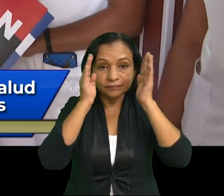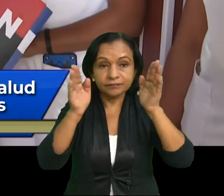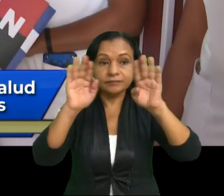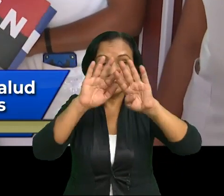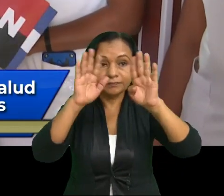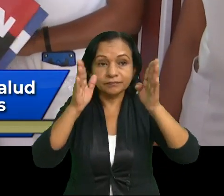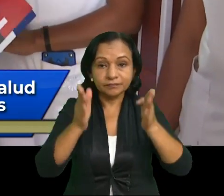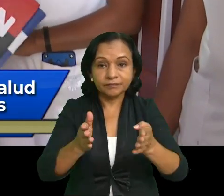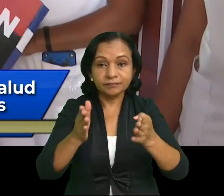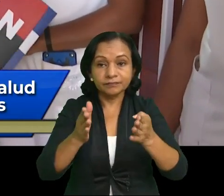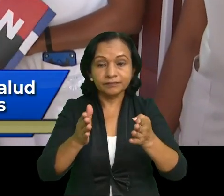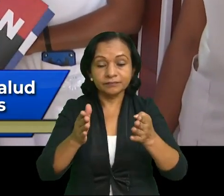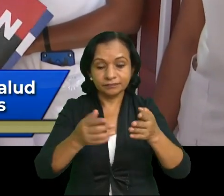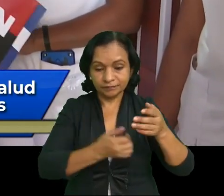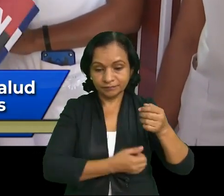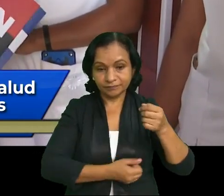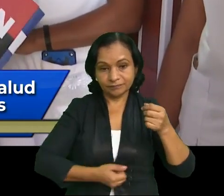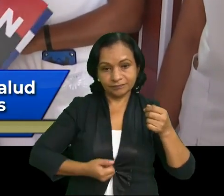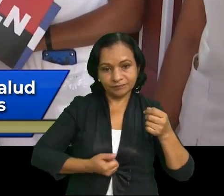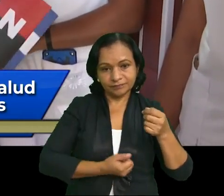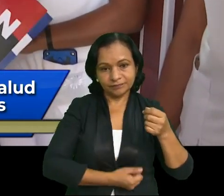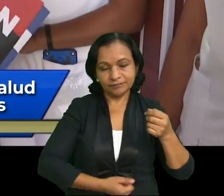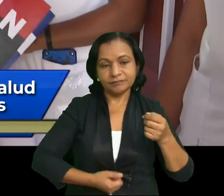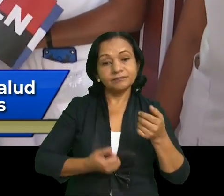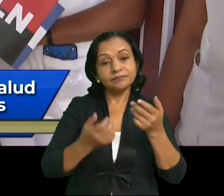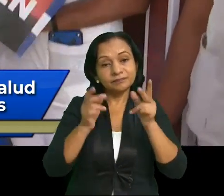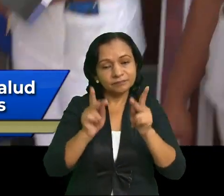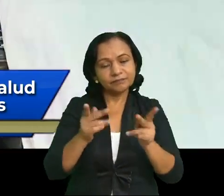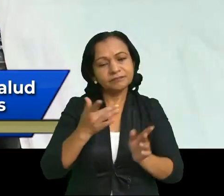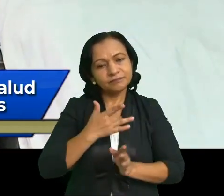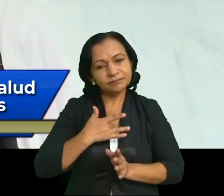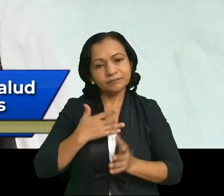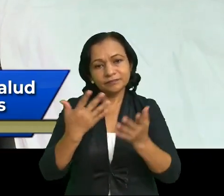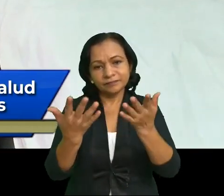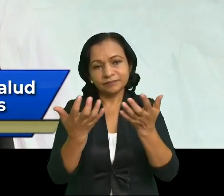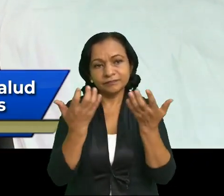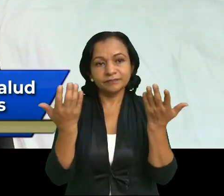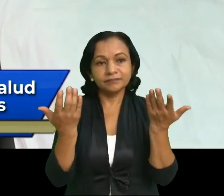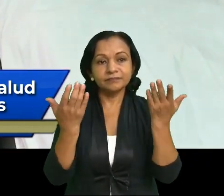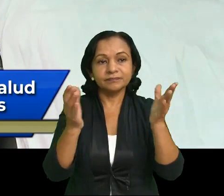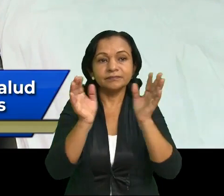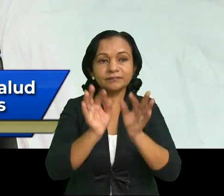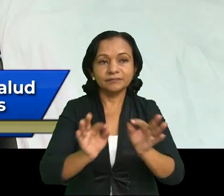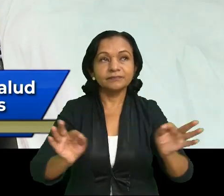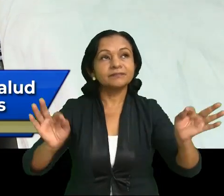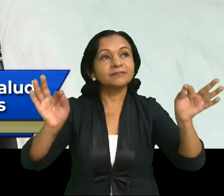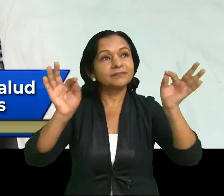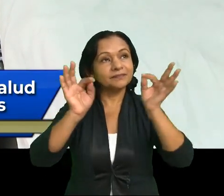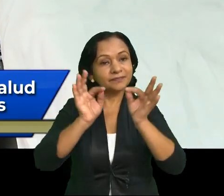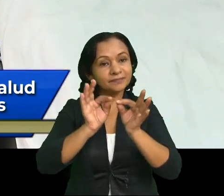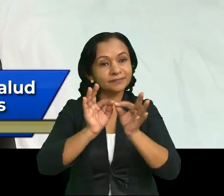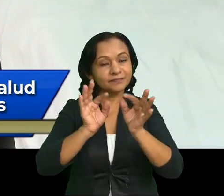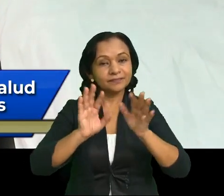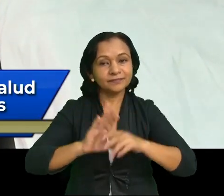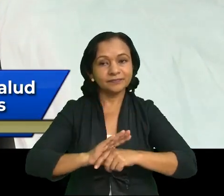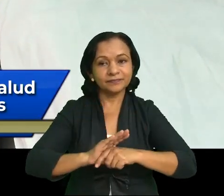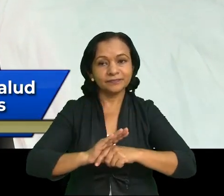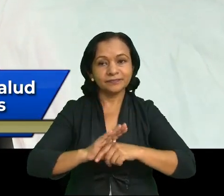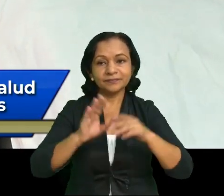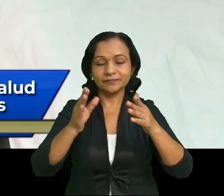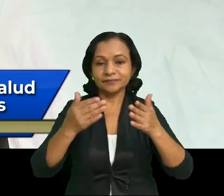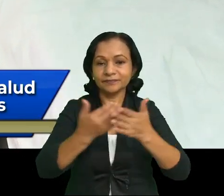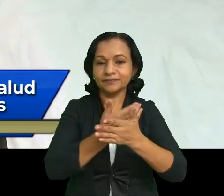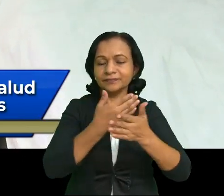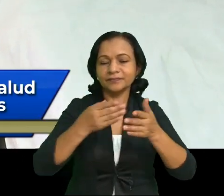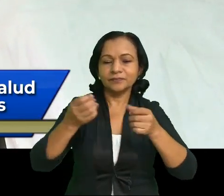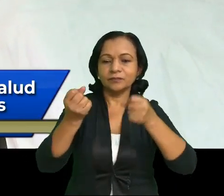hacerles sub ultrasonidos y también a las personas que lo requieran y eso es clave no creo que y es llevar tecnología